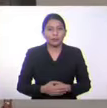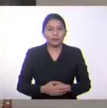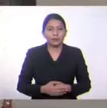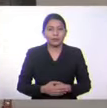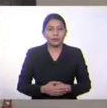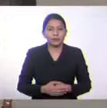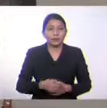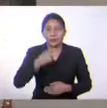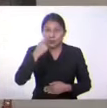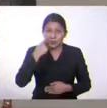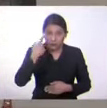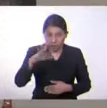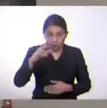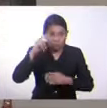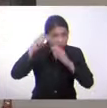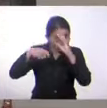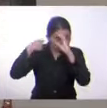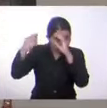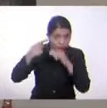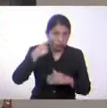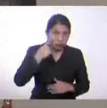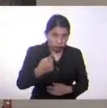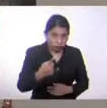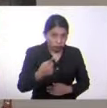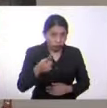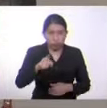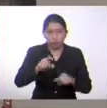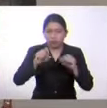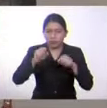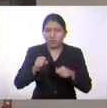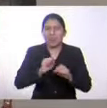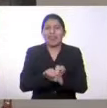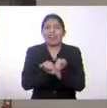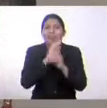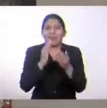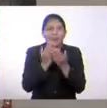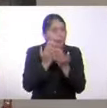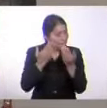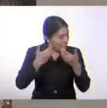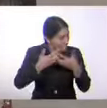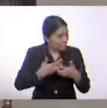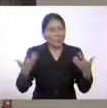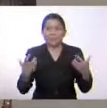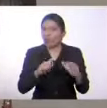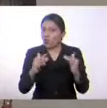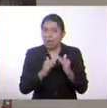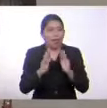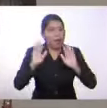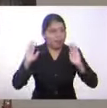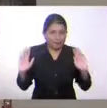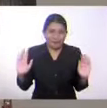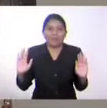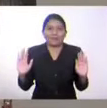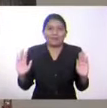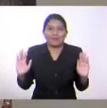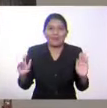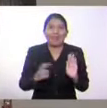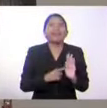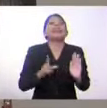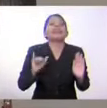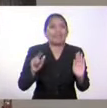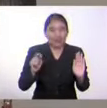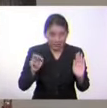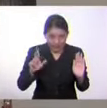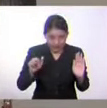Después de ver el video anterior, podemos establecer una clara diferencia entre los textos literarios y los no literarios.